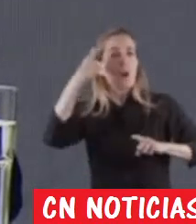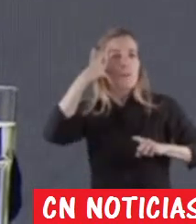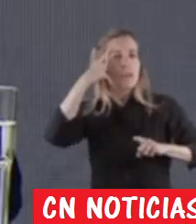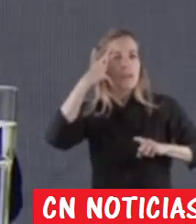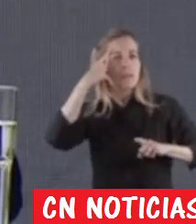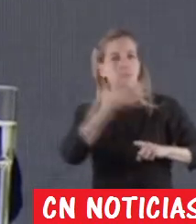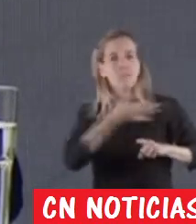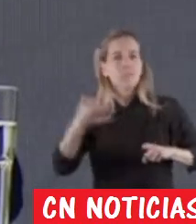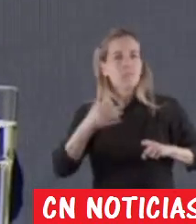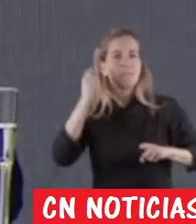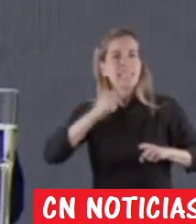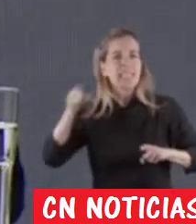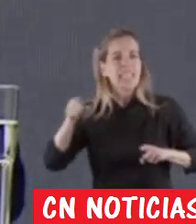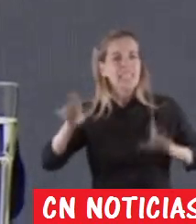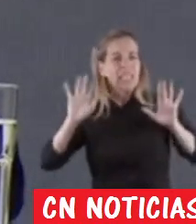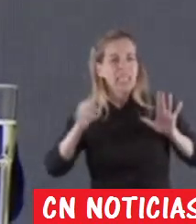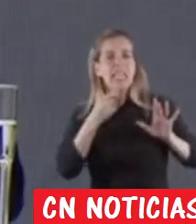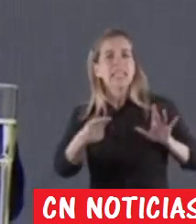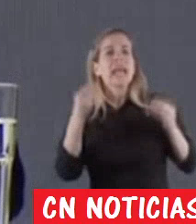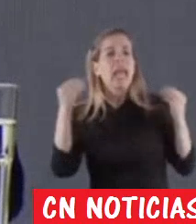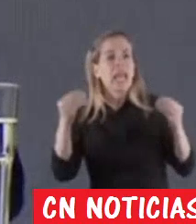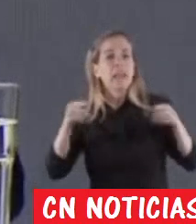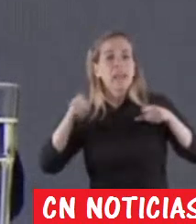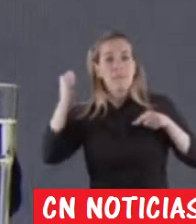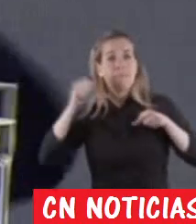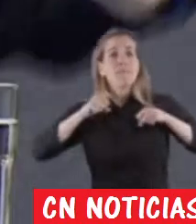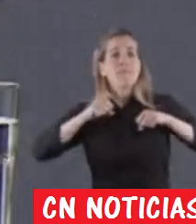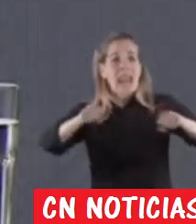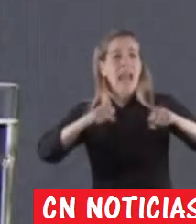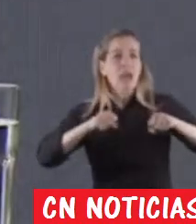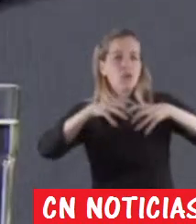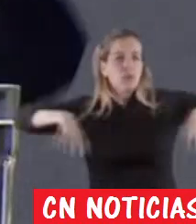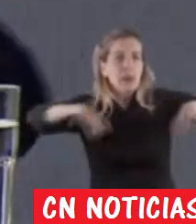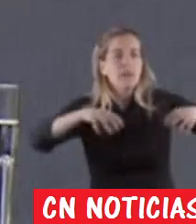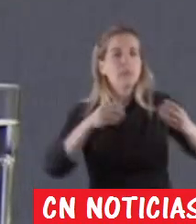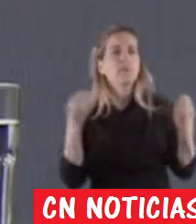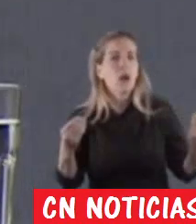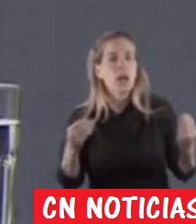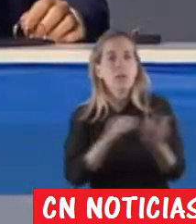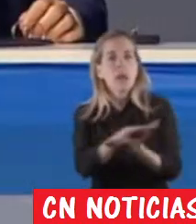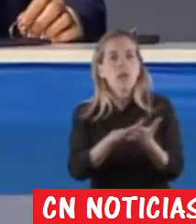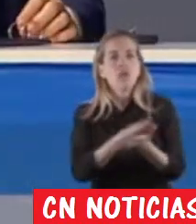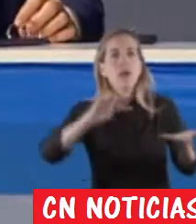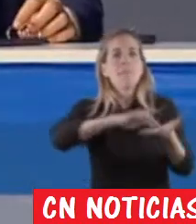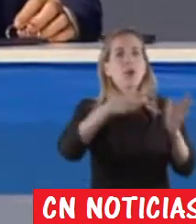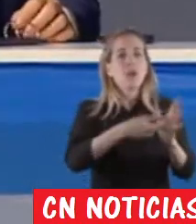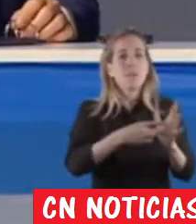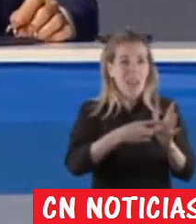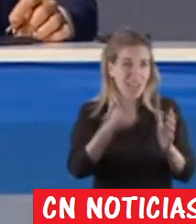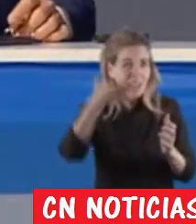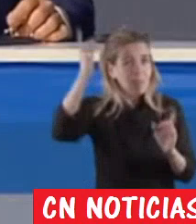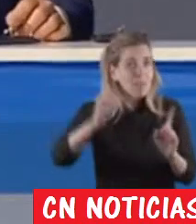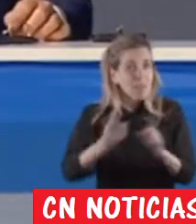Axel, que el mercado está para resolver problemas. Y allá están, los metieron en los créditos UBA. Y están